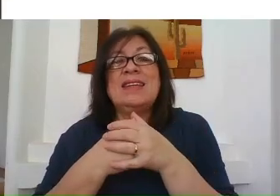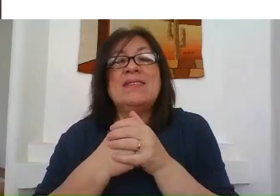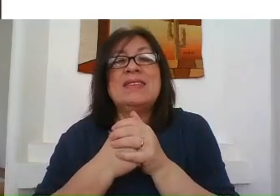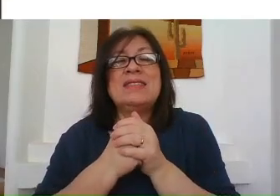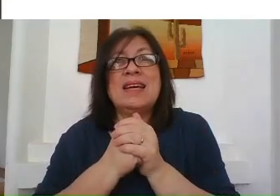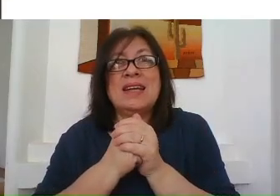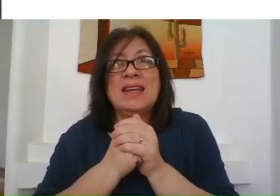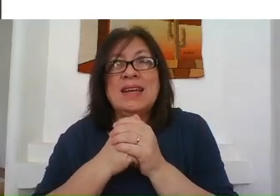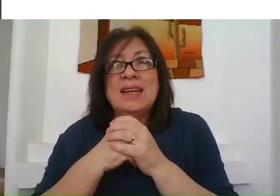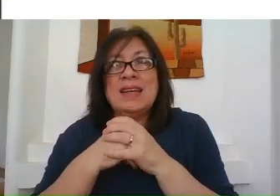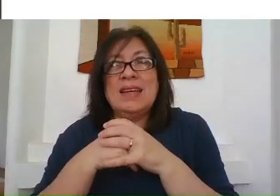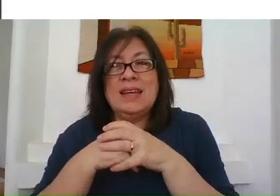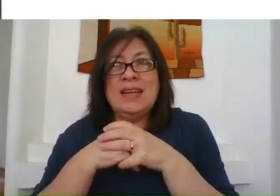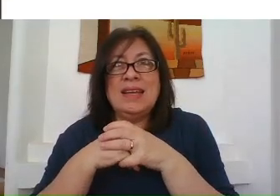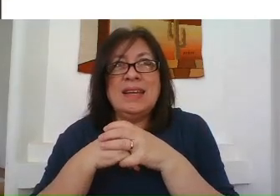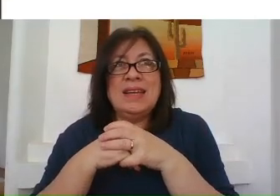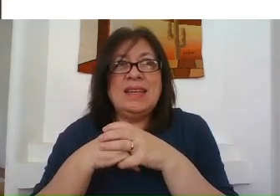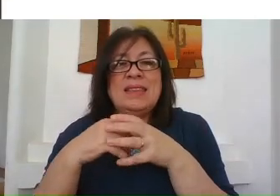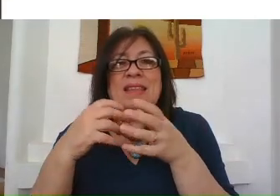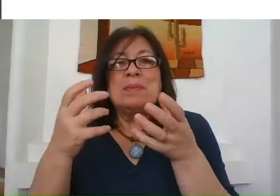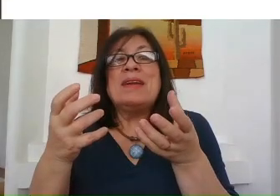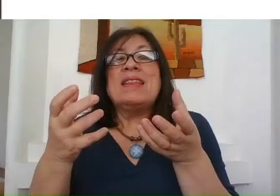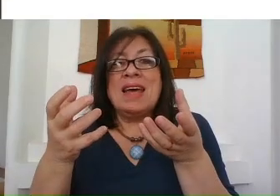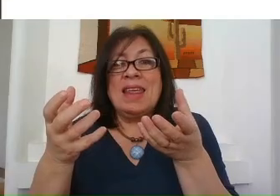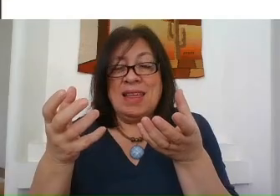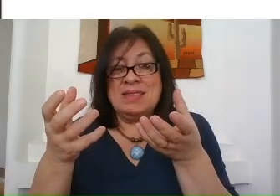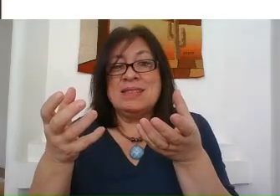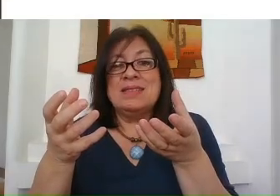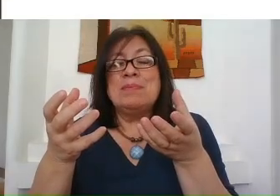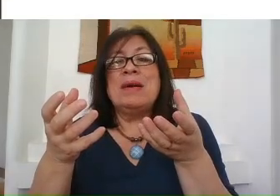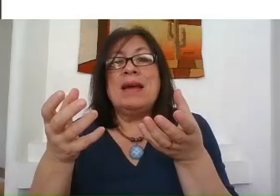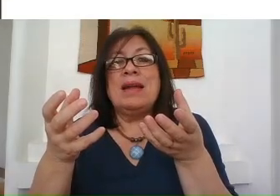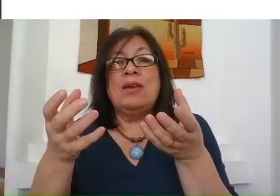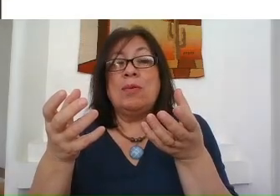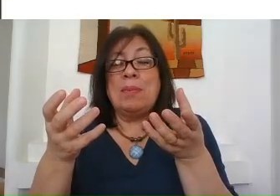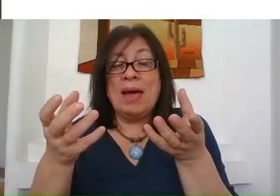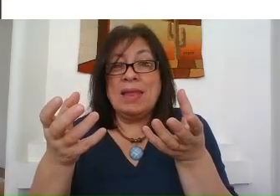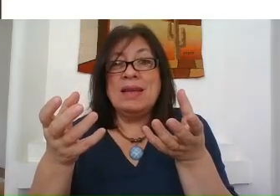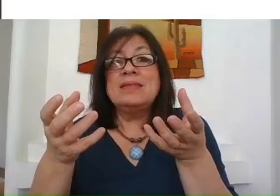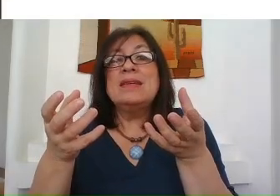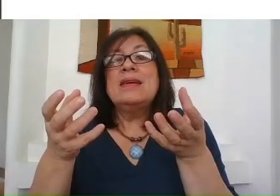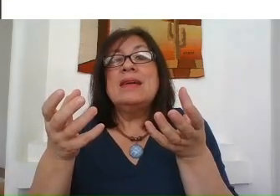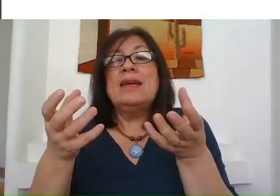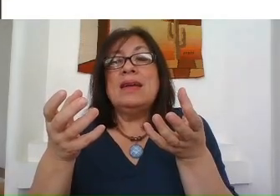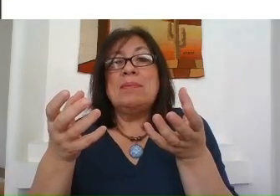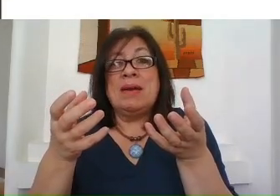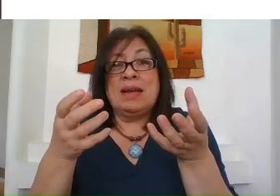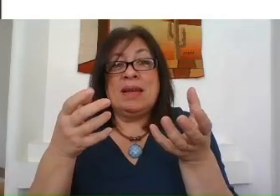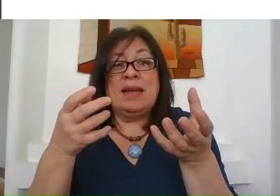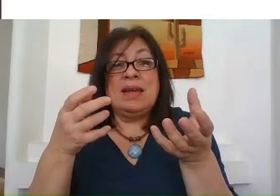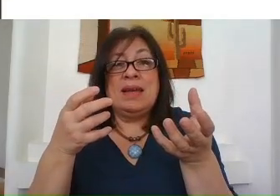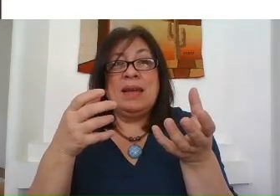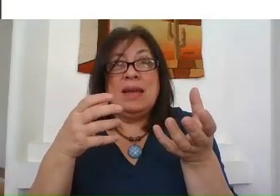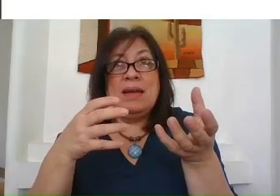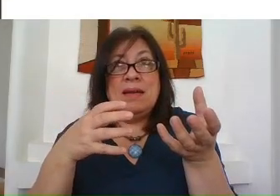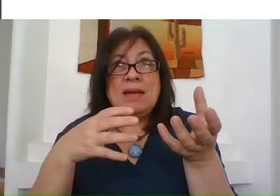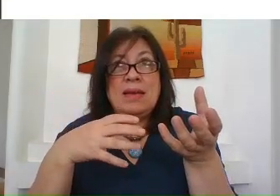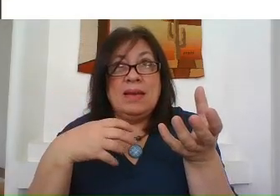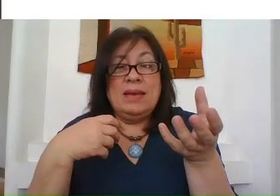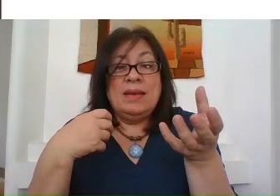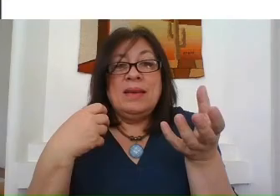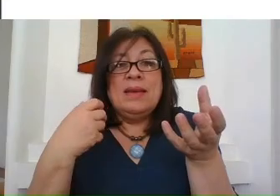atendidas y deben ser eh, interpretadas para los padres, para que